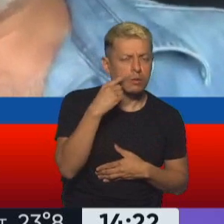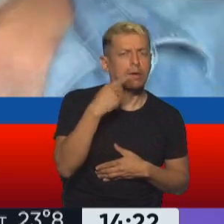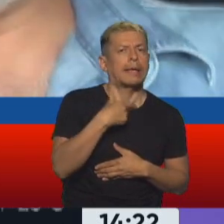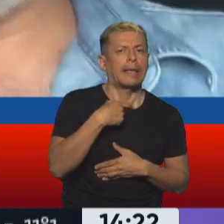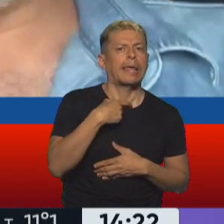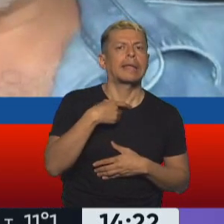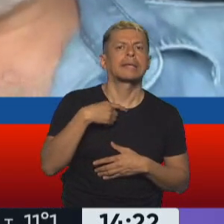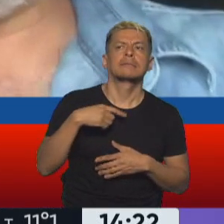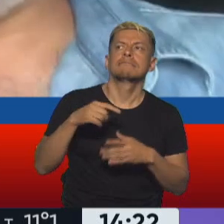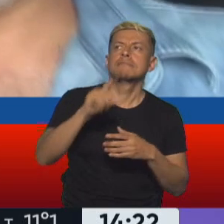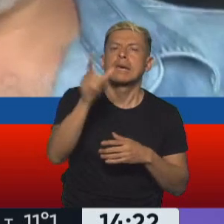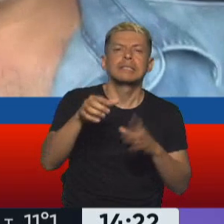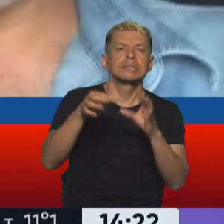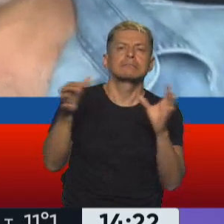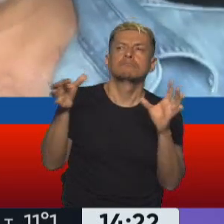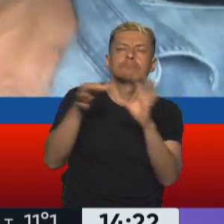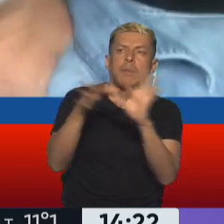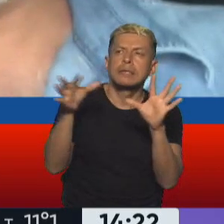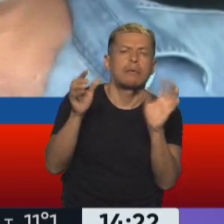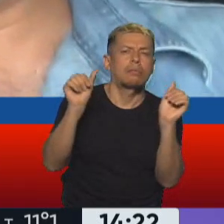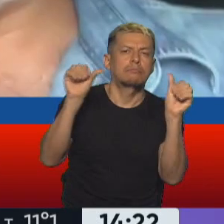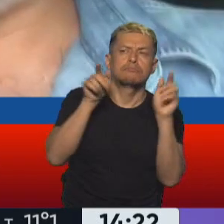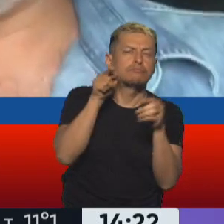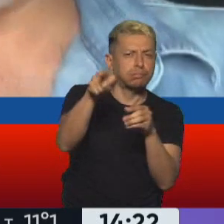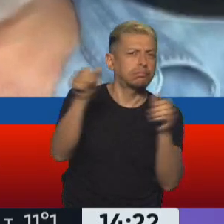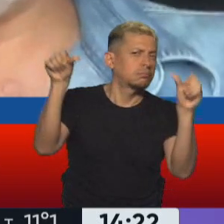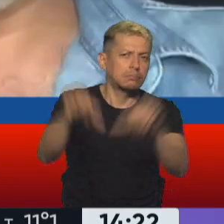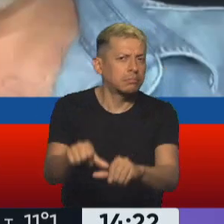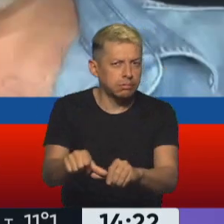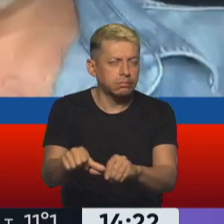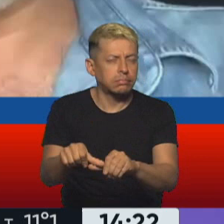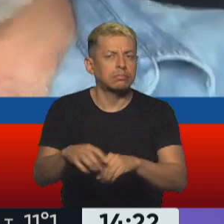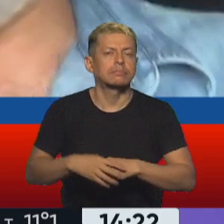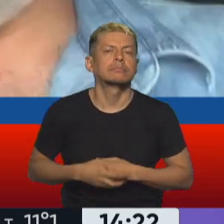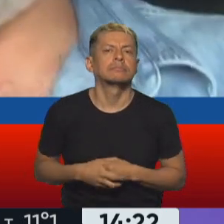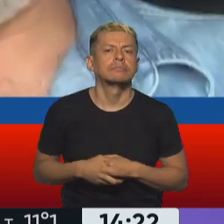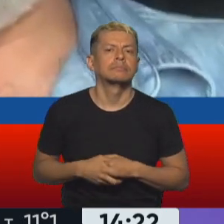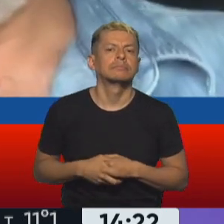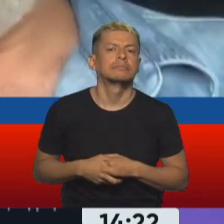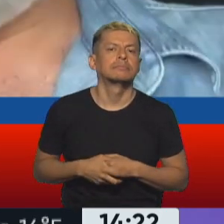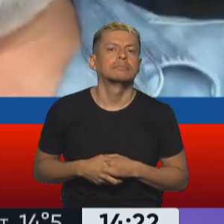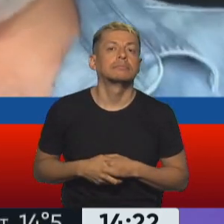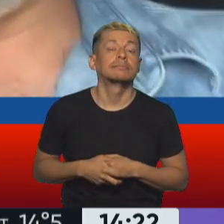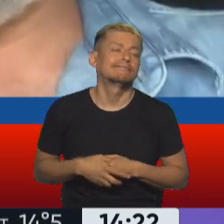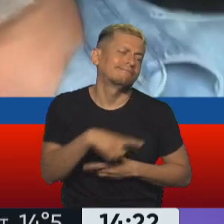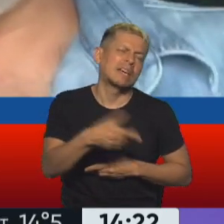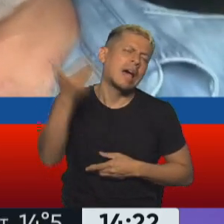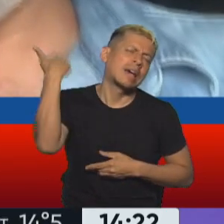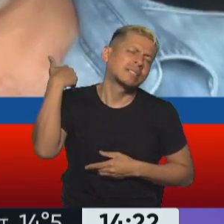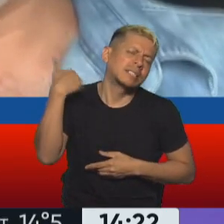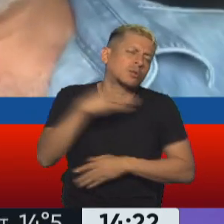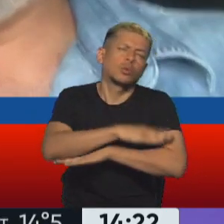esto. Mismo durante su presidencia ha empezado con este tipo de comportamiento desde el primer día de su administración. Es un